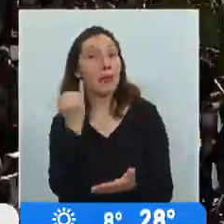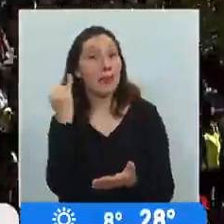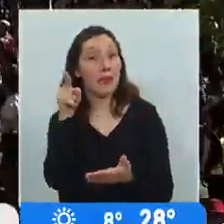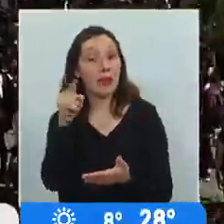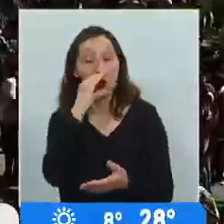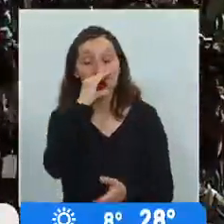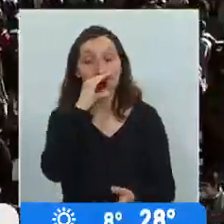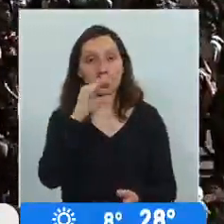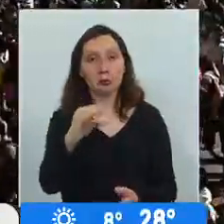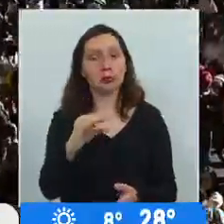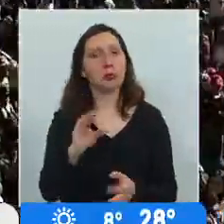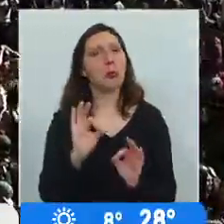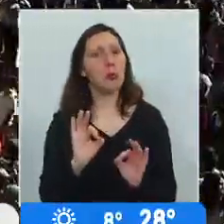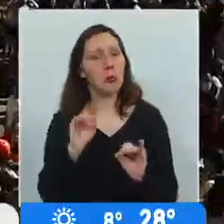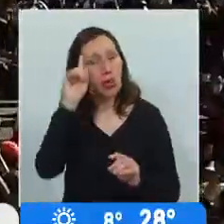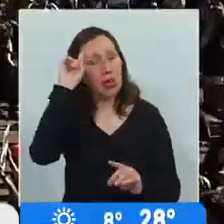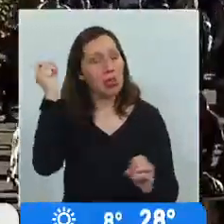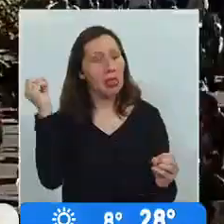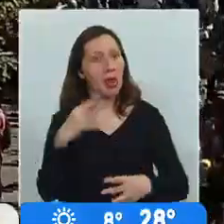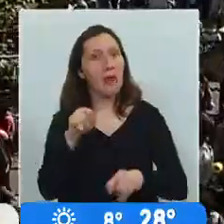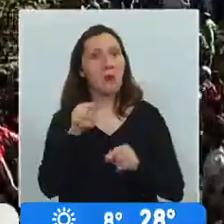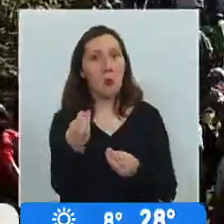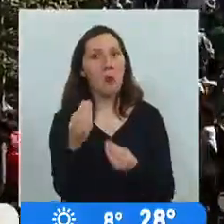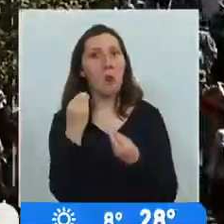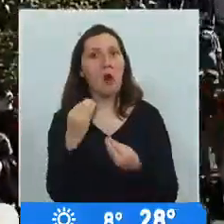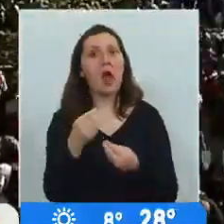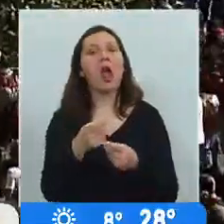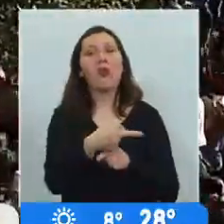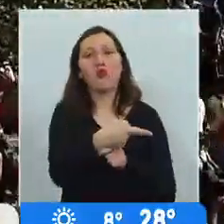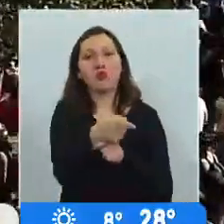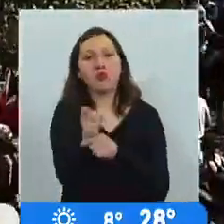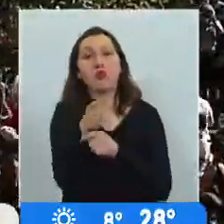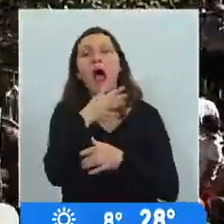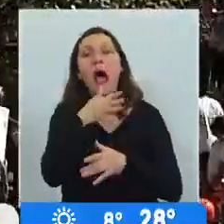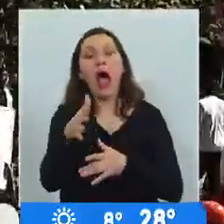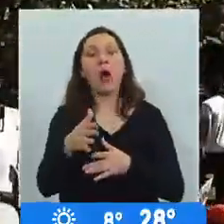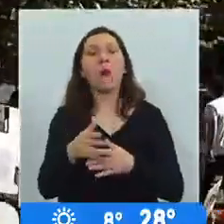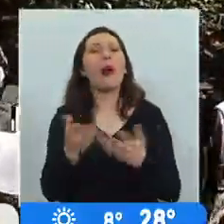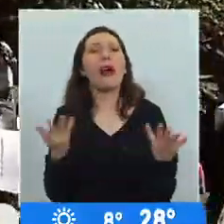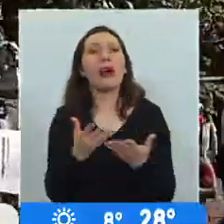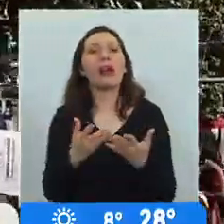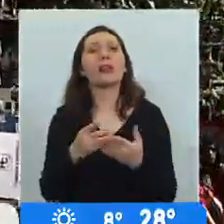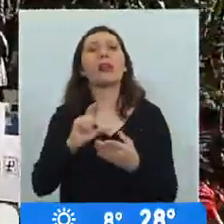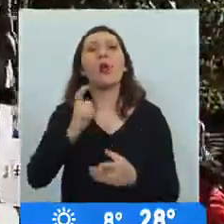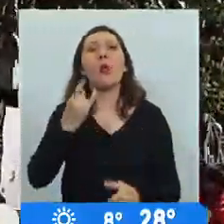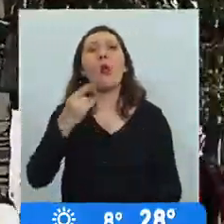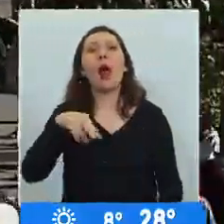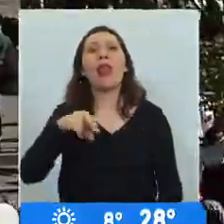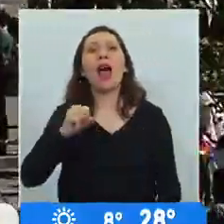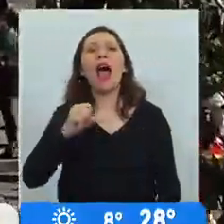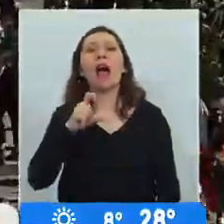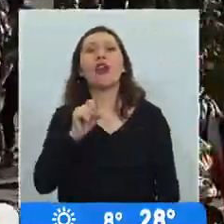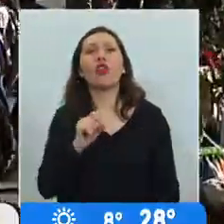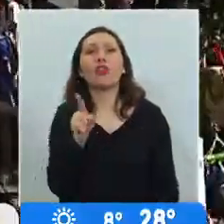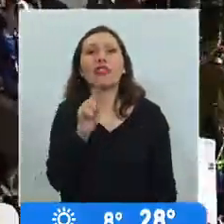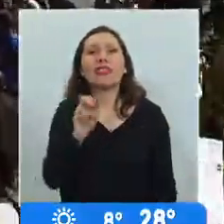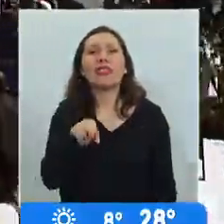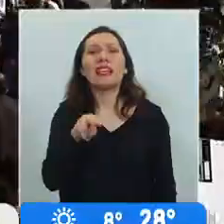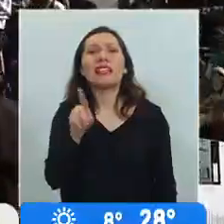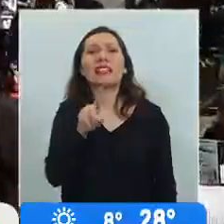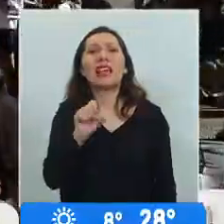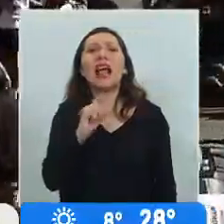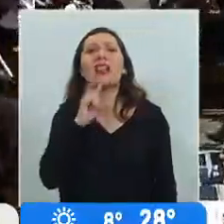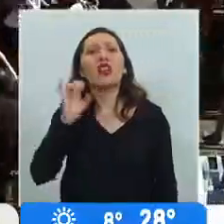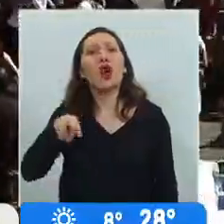en Concepción, una manera muy original de los manifestantes con el carro lanzagua. Sí. Que era el Guanaco Sensation. ¿No se ha repetido el día de